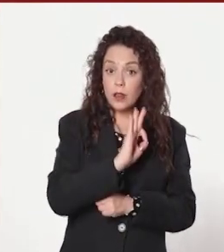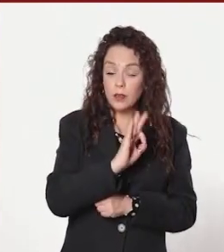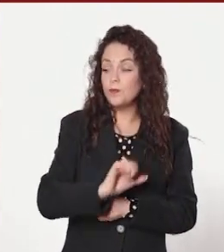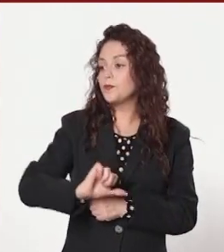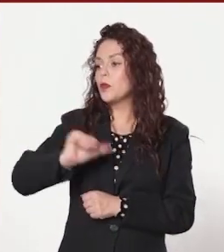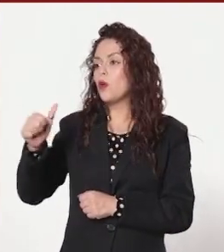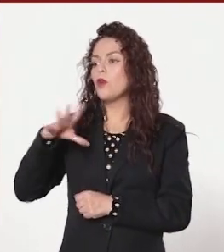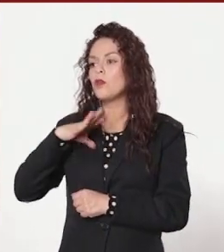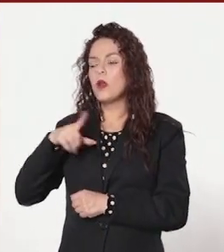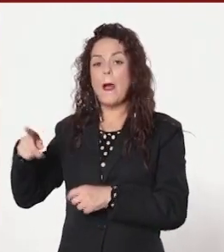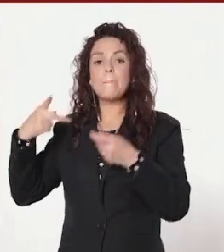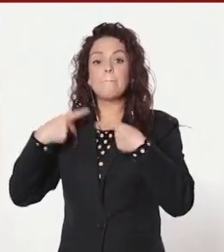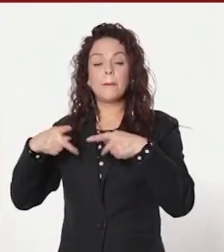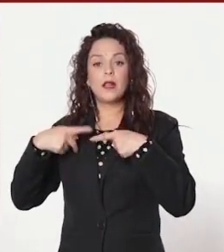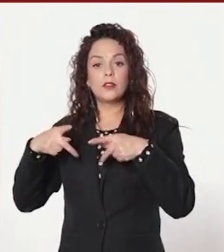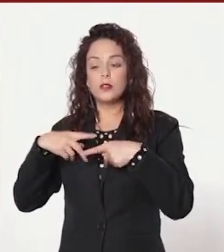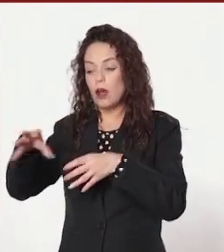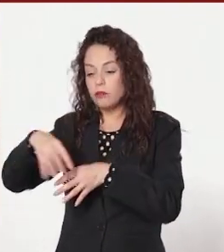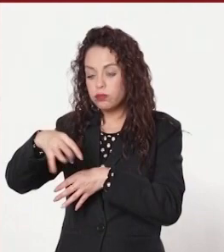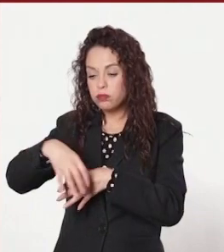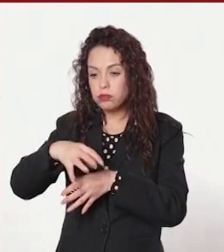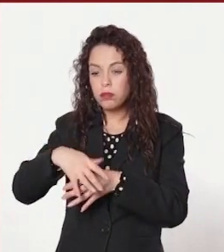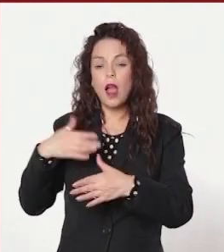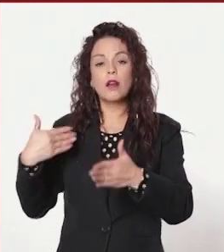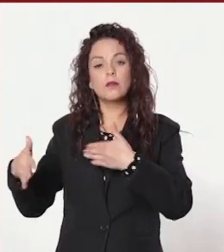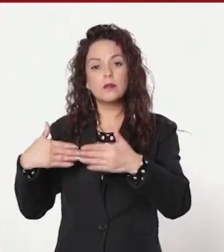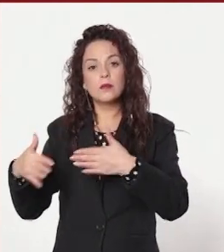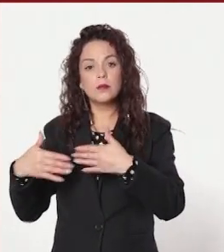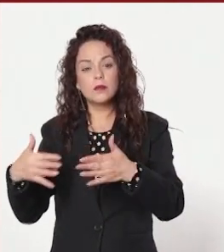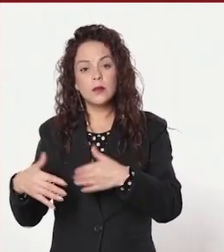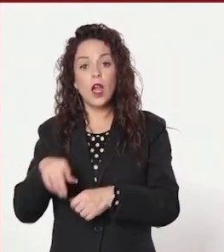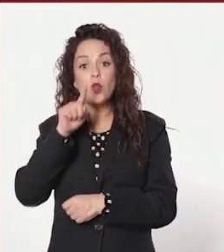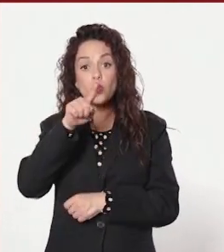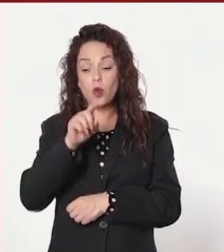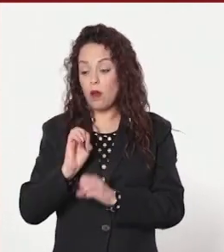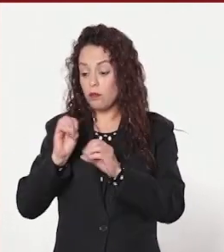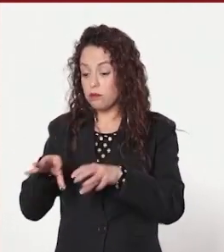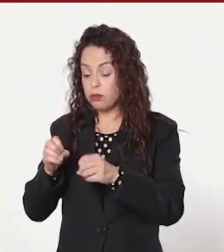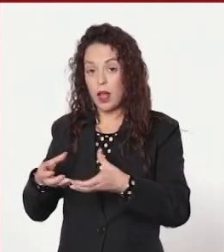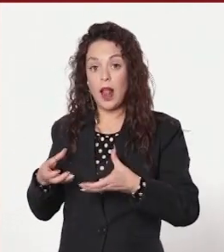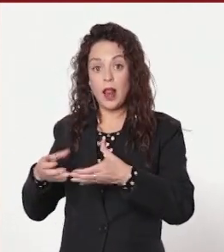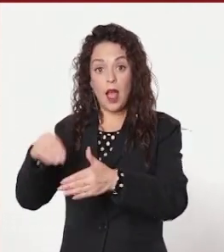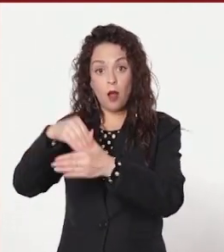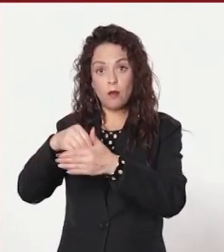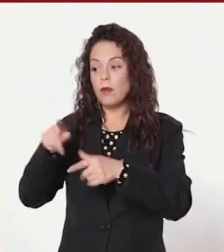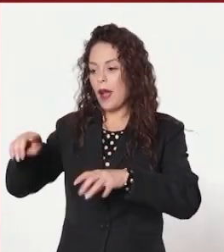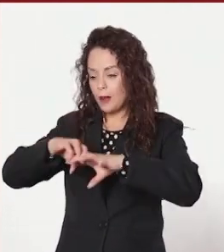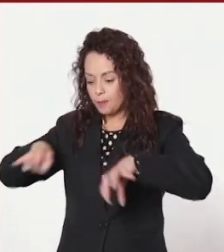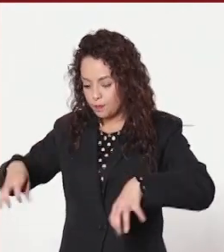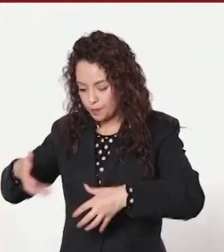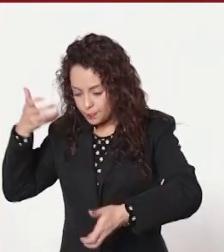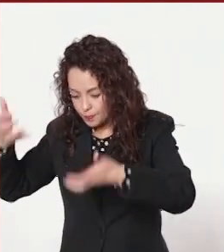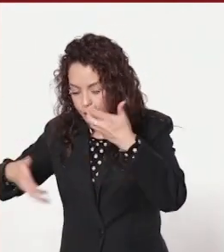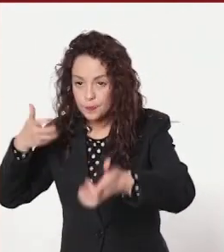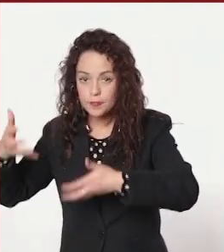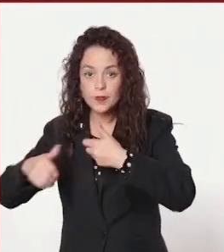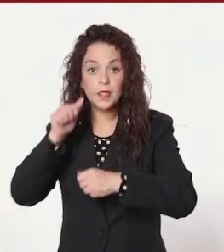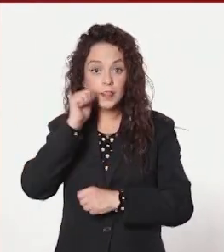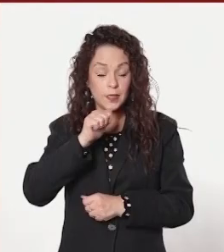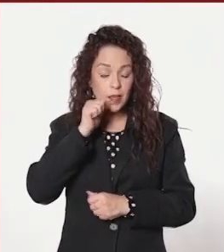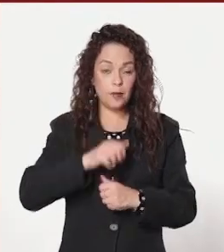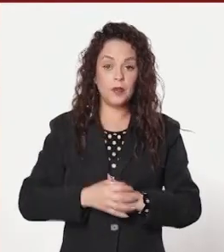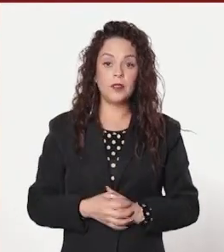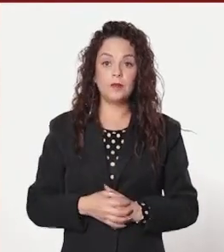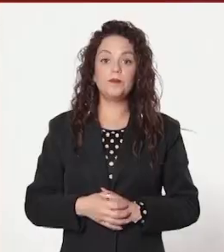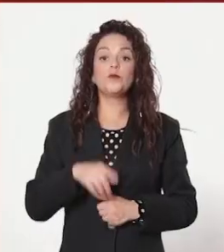que se adelantan al camión de recolección y abren las bolsas de basura que tú pones en la calle para sacar los reciclables. Igual,